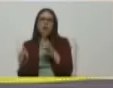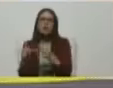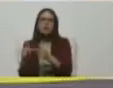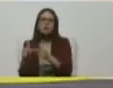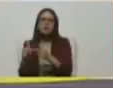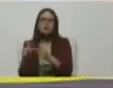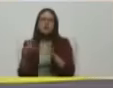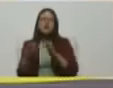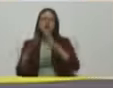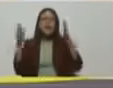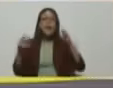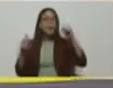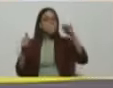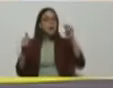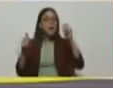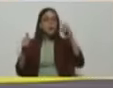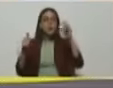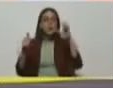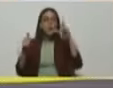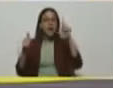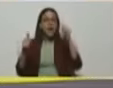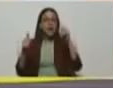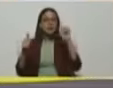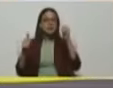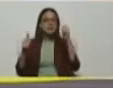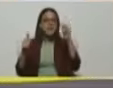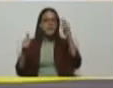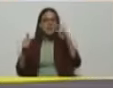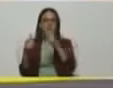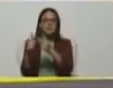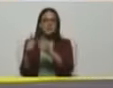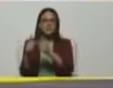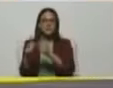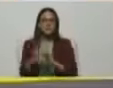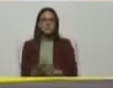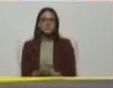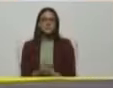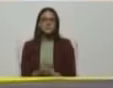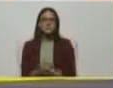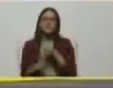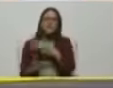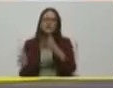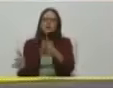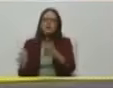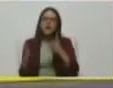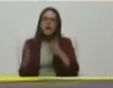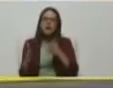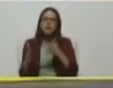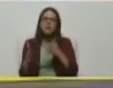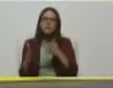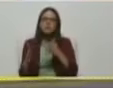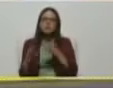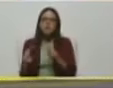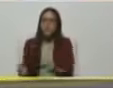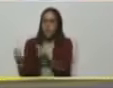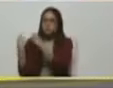gran Manuela Sáenz, Manuelita Sáenz le decimos. Se ganó el grado de